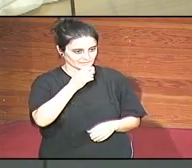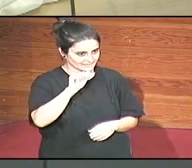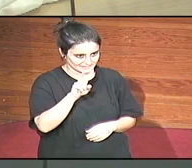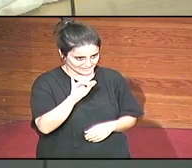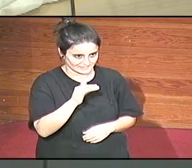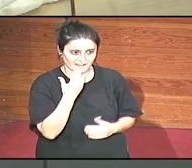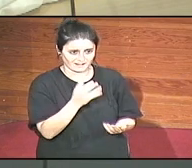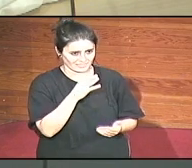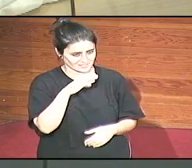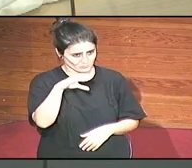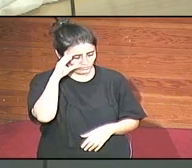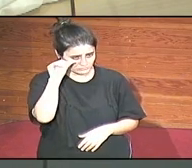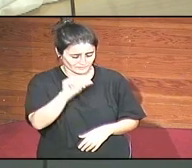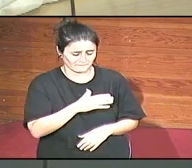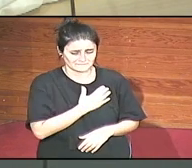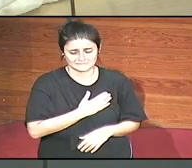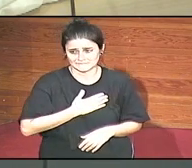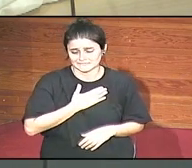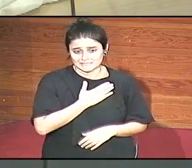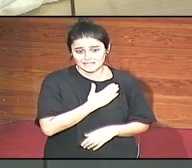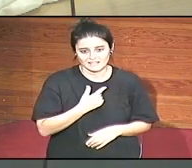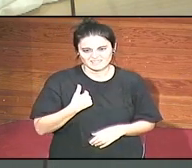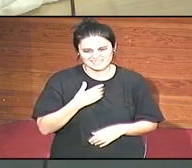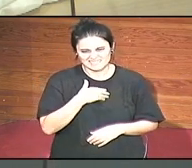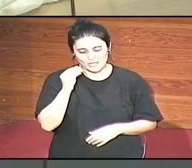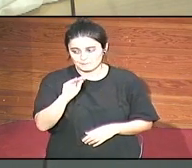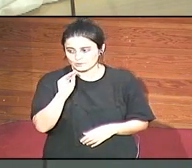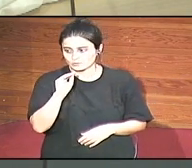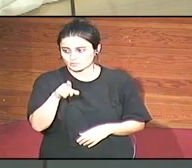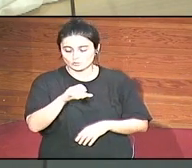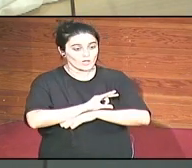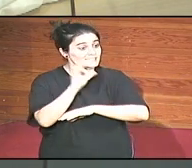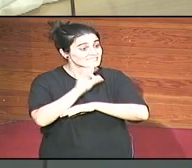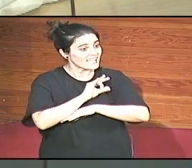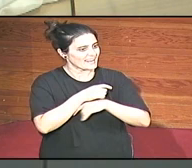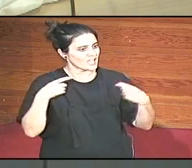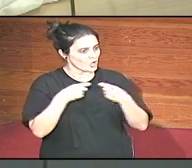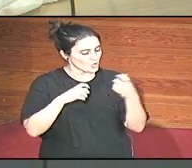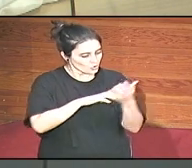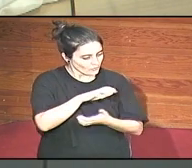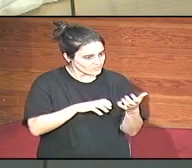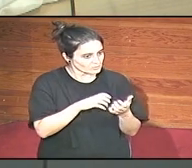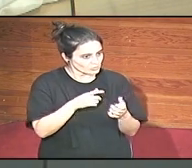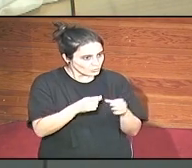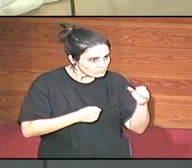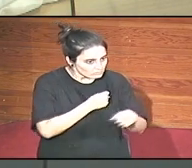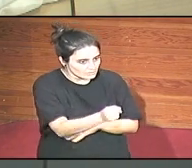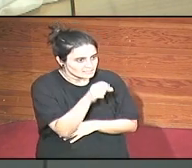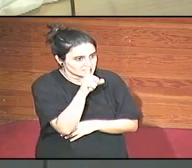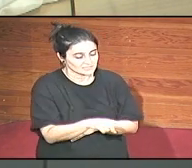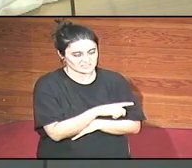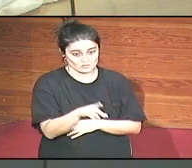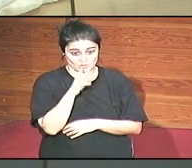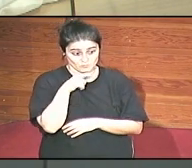escucharte te quería preguntar si has cubierto el conflicto del sáhara y si crees que este pueblo que parece cada vez está más alejado de